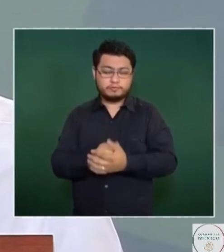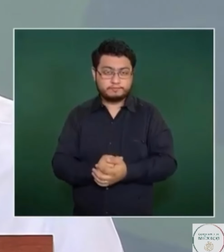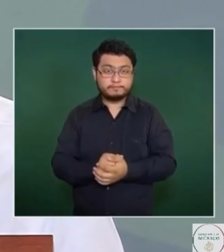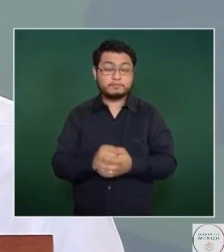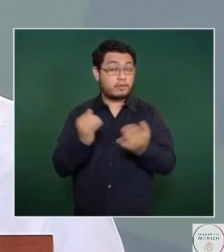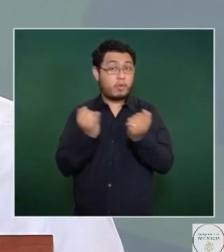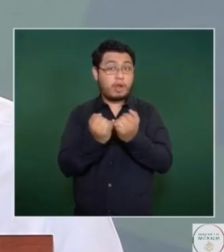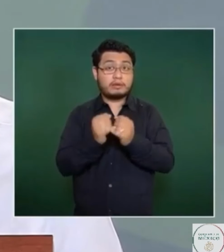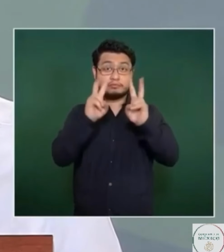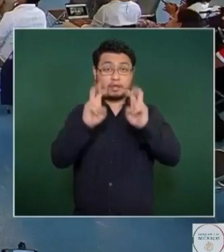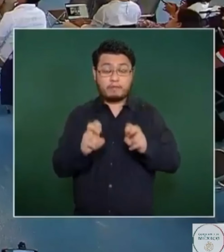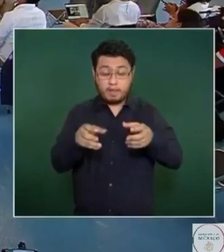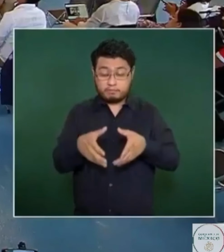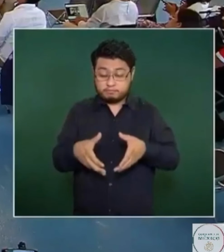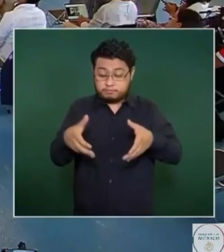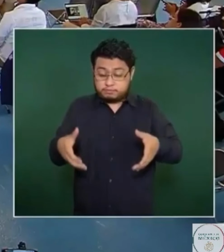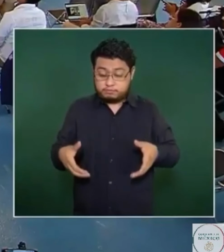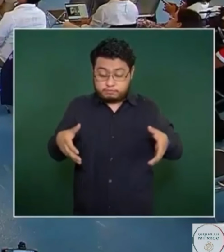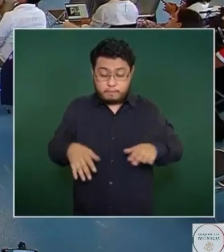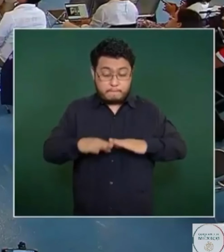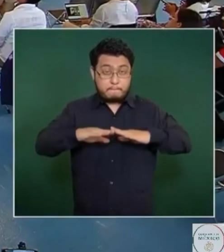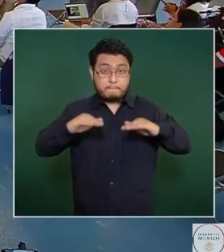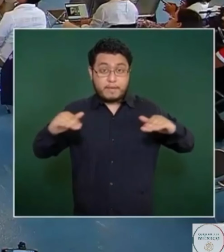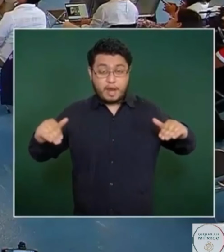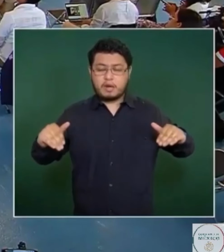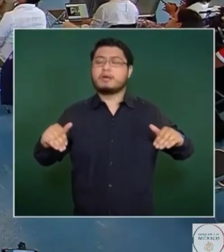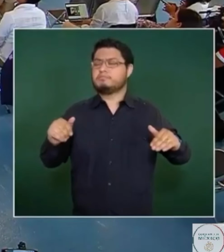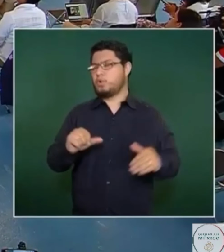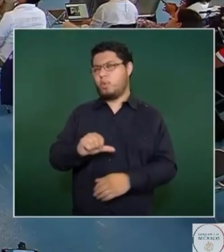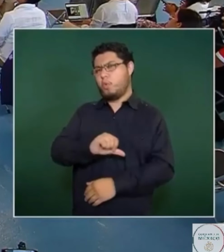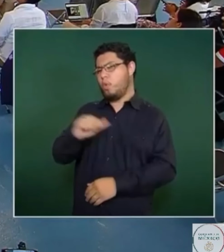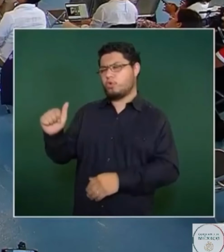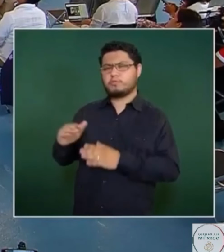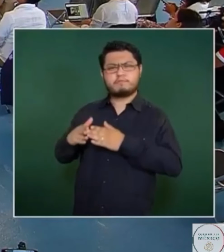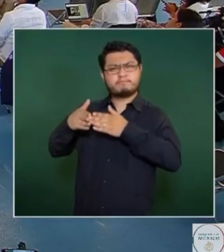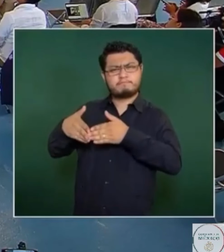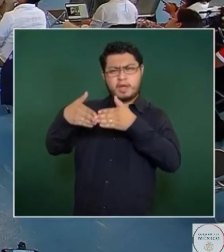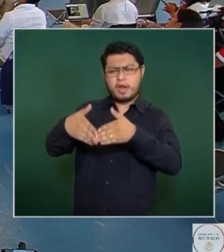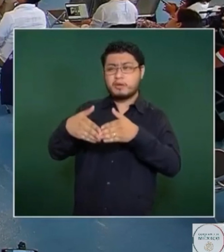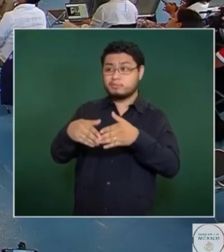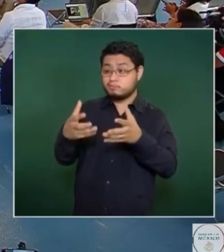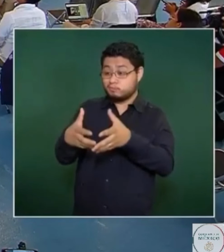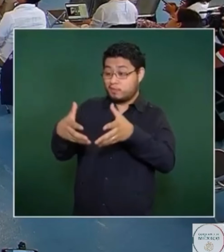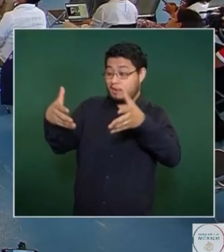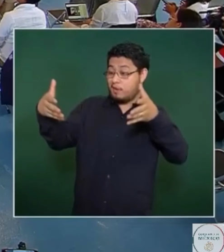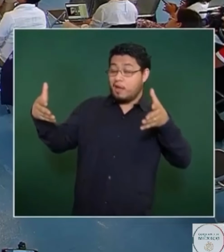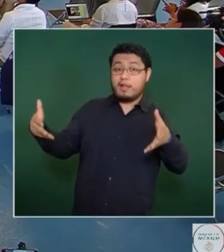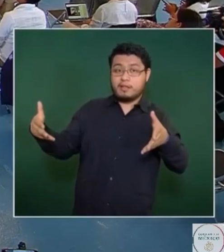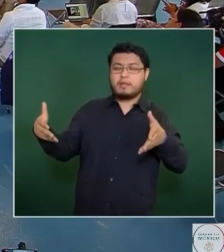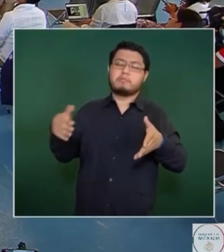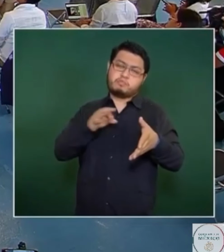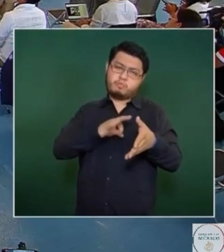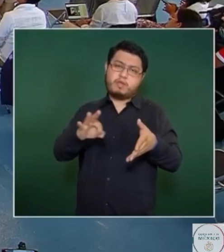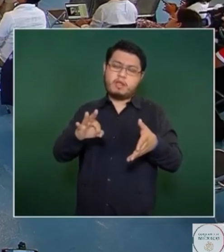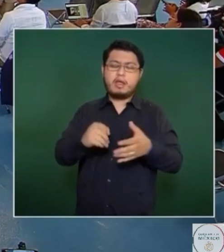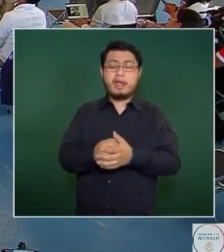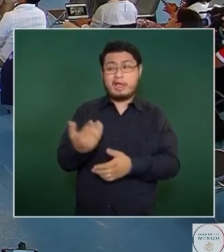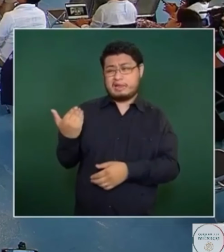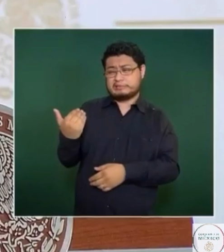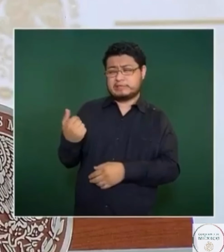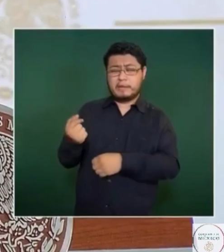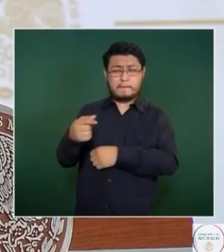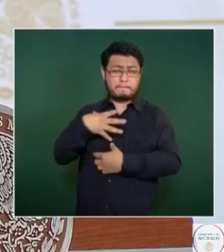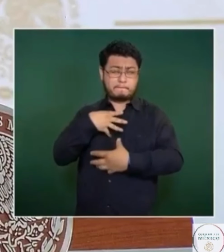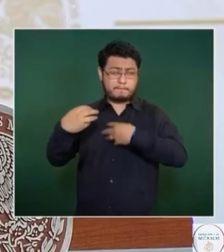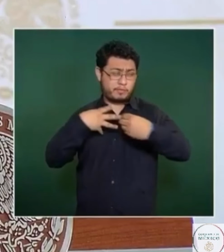canal de navegación, que nos permita traer barcos de cruceros más grandes. Hay que recordar que antes de la pandemia, Yucatán ya estaba recibiendo 500,000